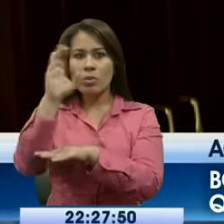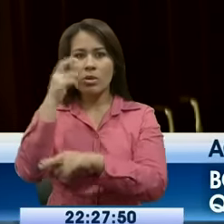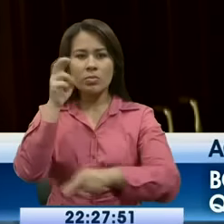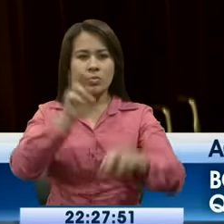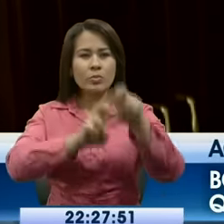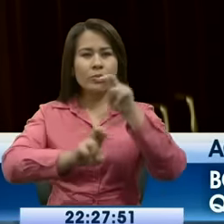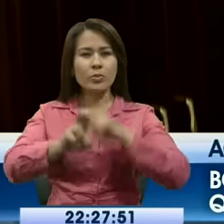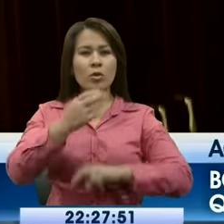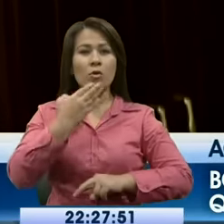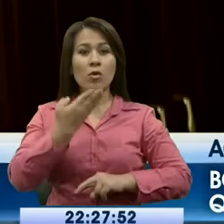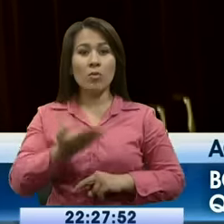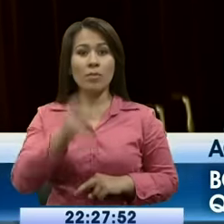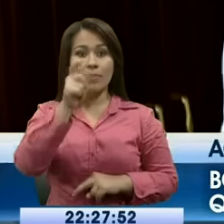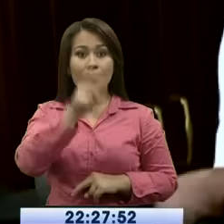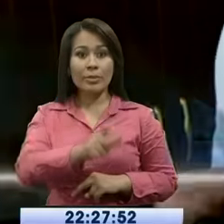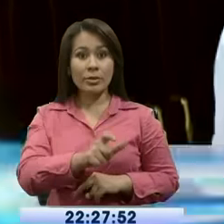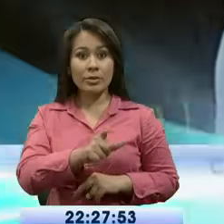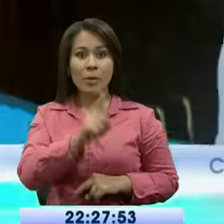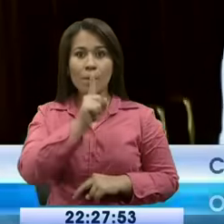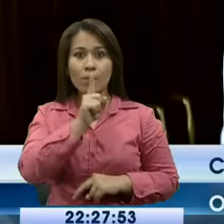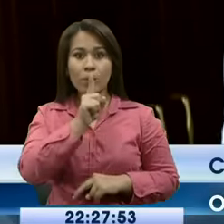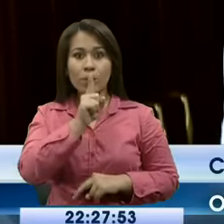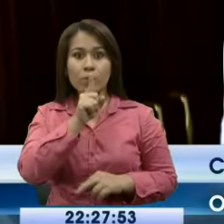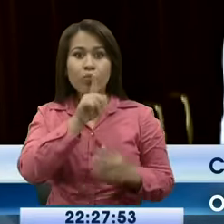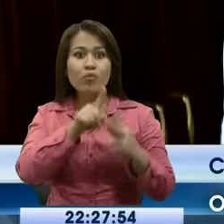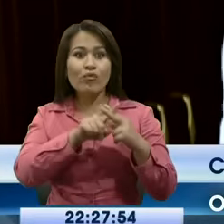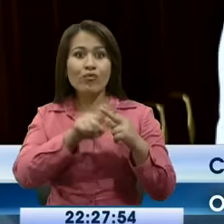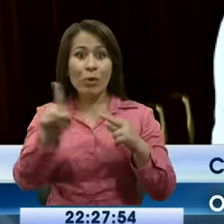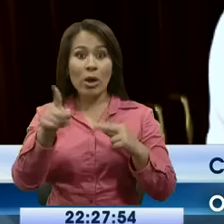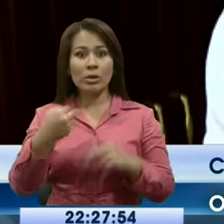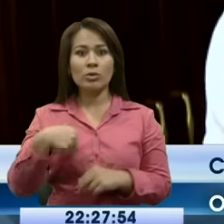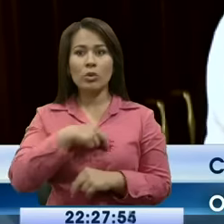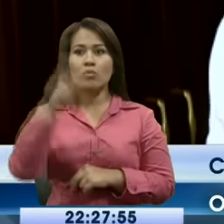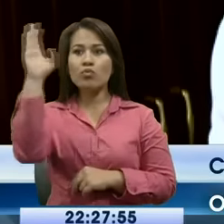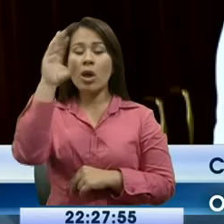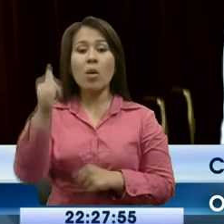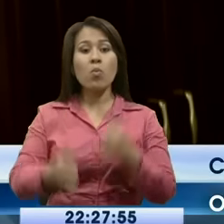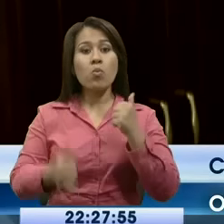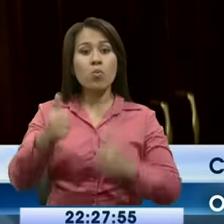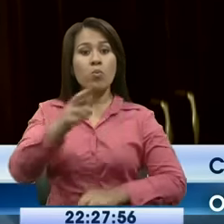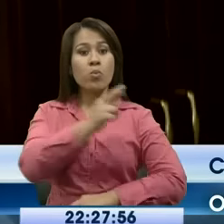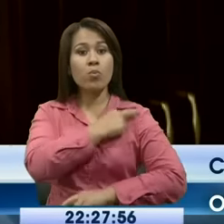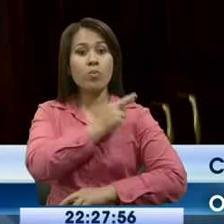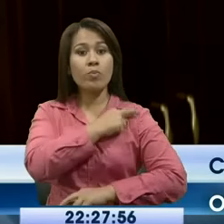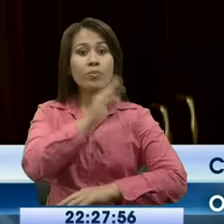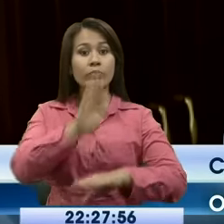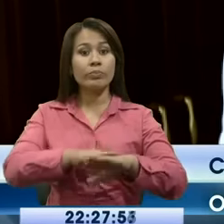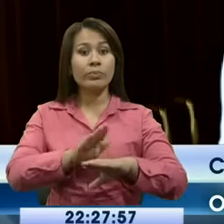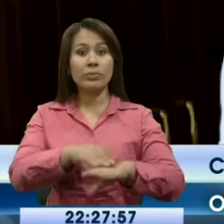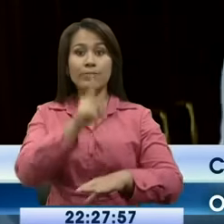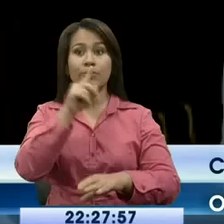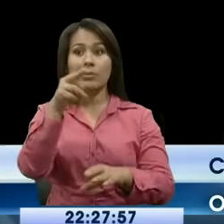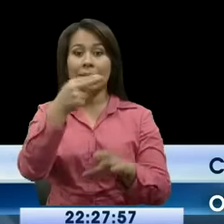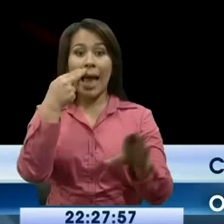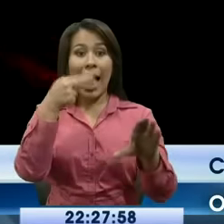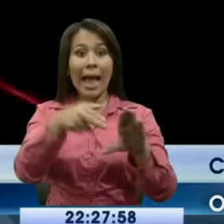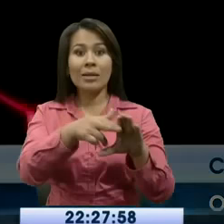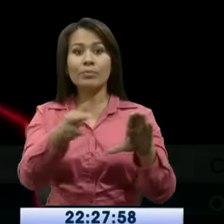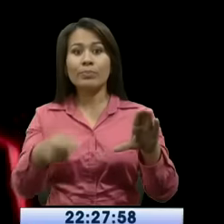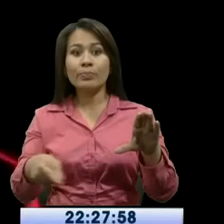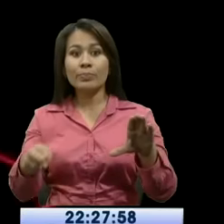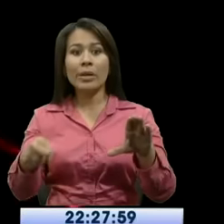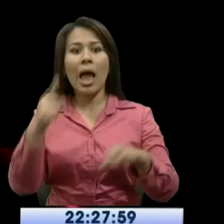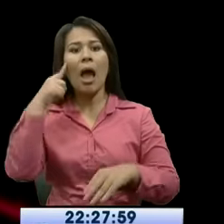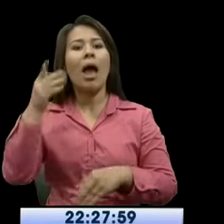de tal forma que podamos determinar la responsabilidad del destino ilícito que tenía el producto hidrocarburífero. Las